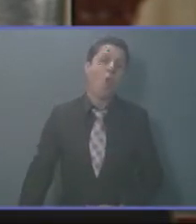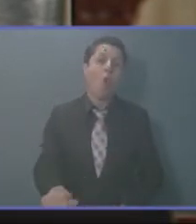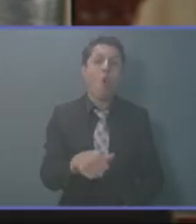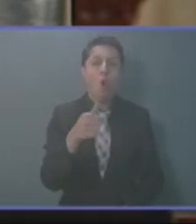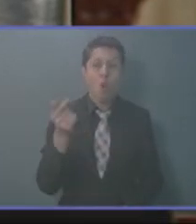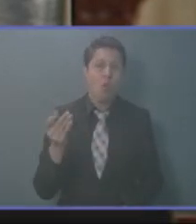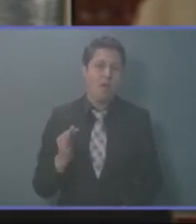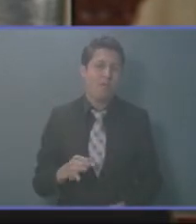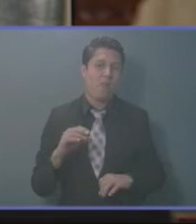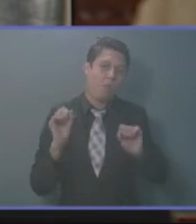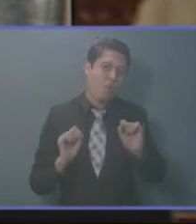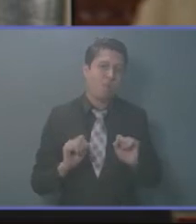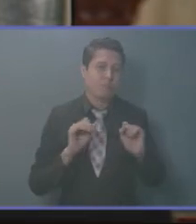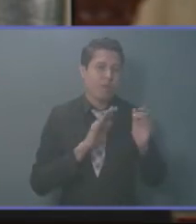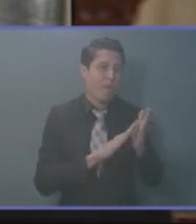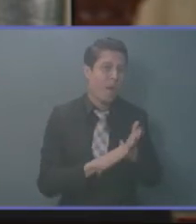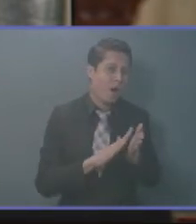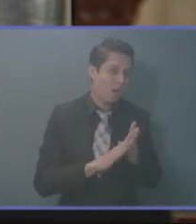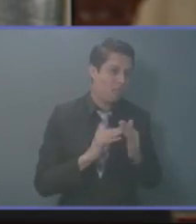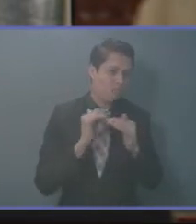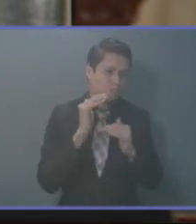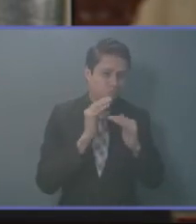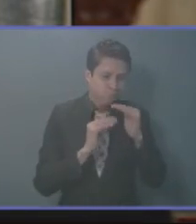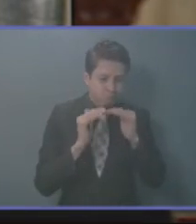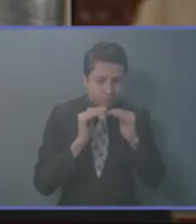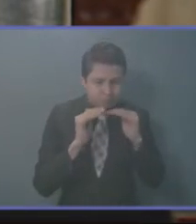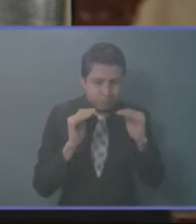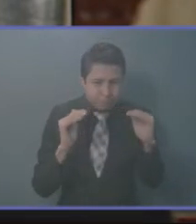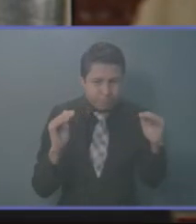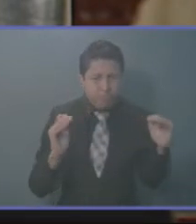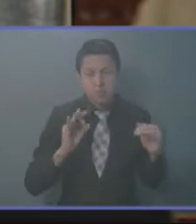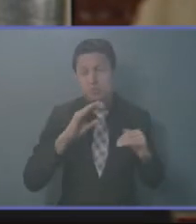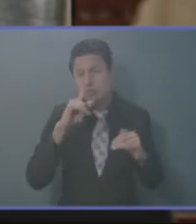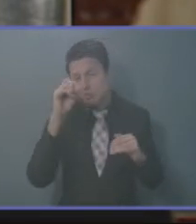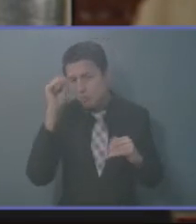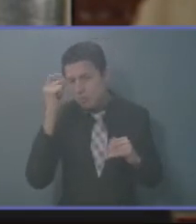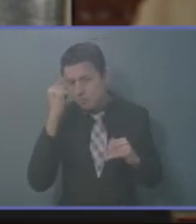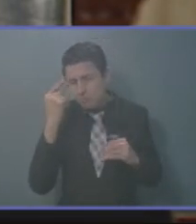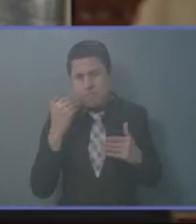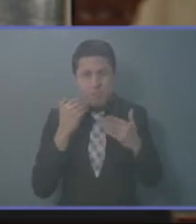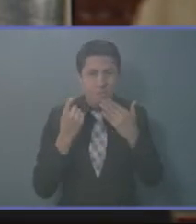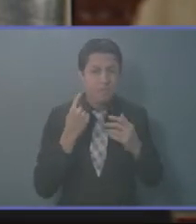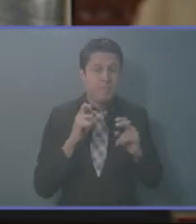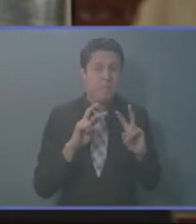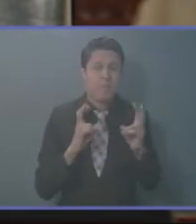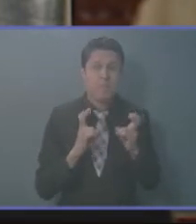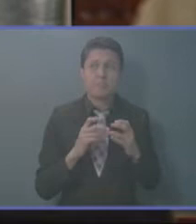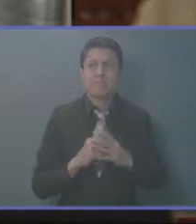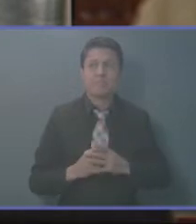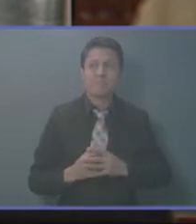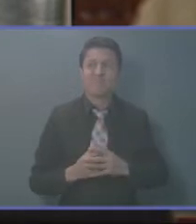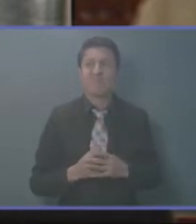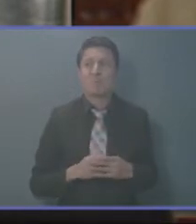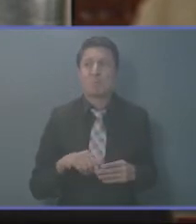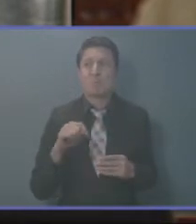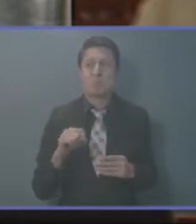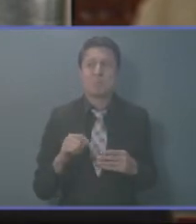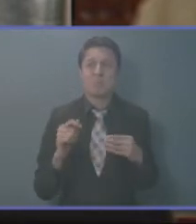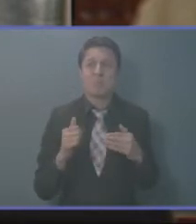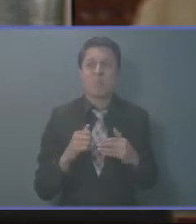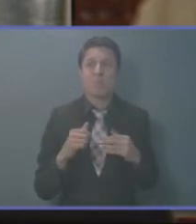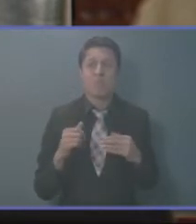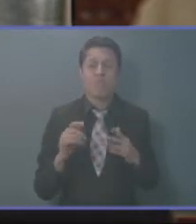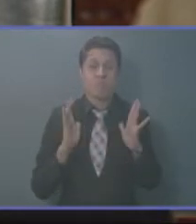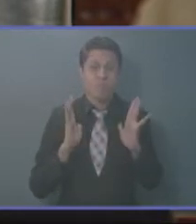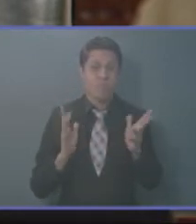bienes jurídicos importantes y de igual trascendencia. Vale la pena mencionar sobre este último punto el hecho que es el órgano